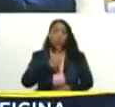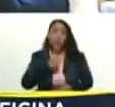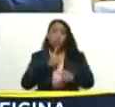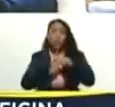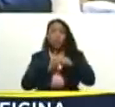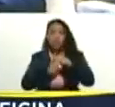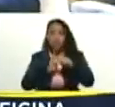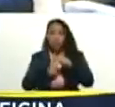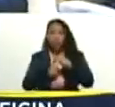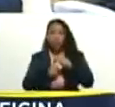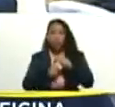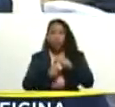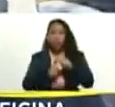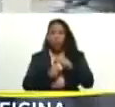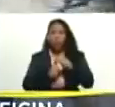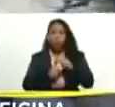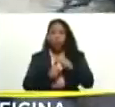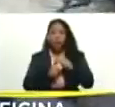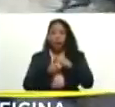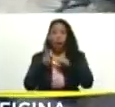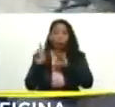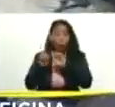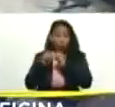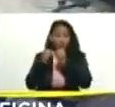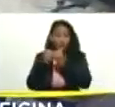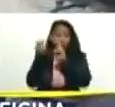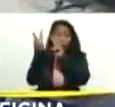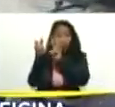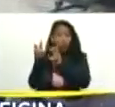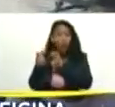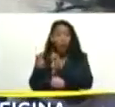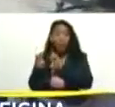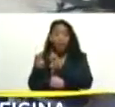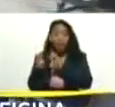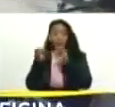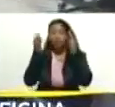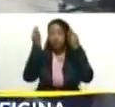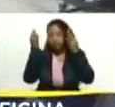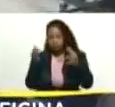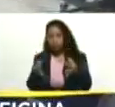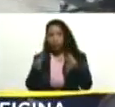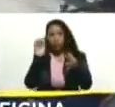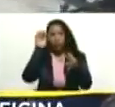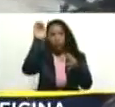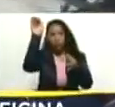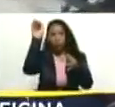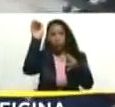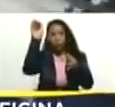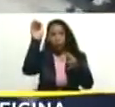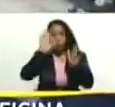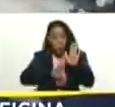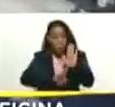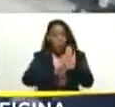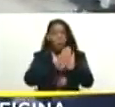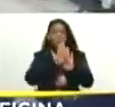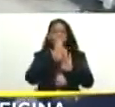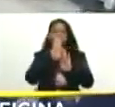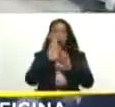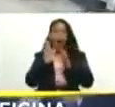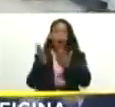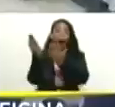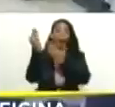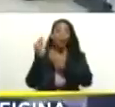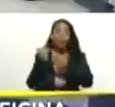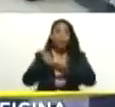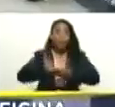y decir que esta oficina seguramente tendrá un impacto muy favorable